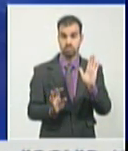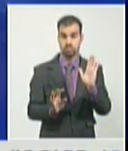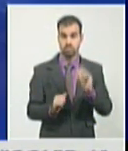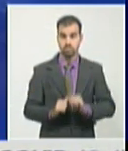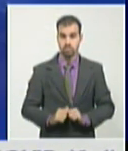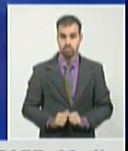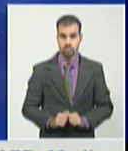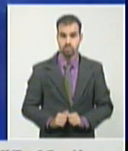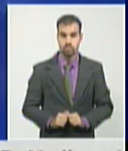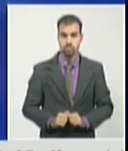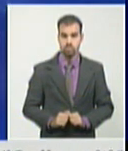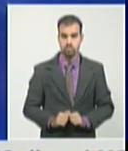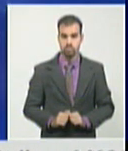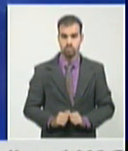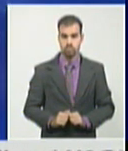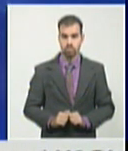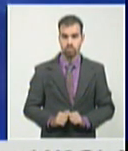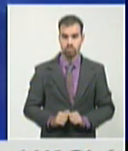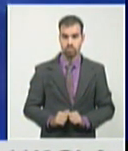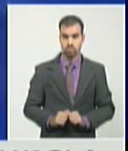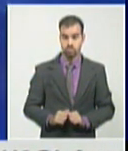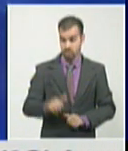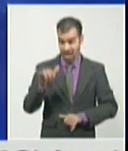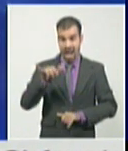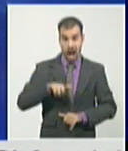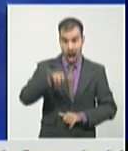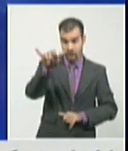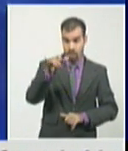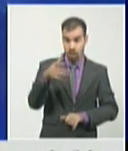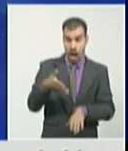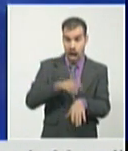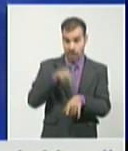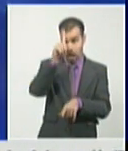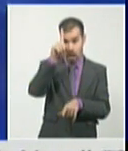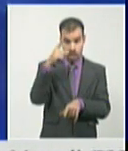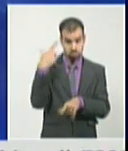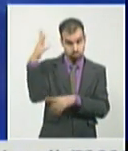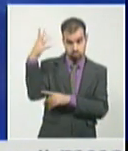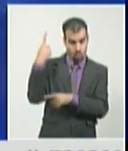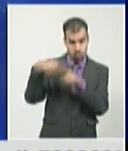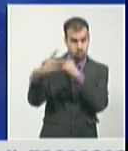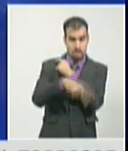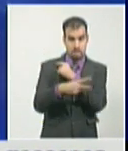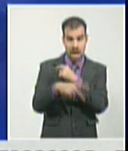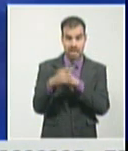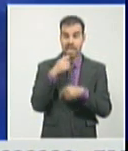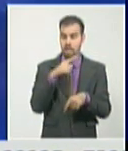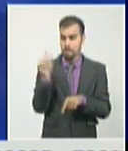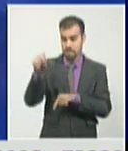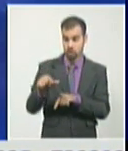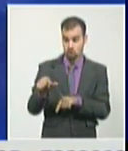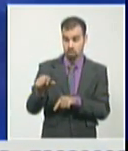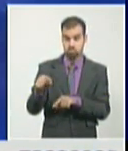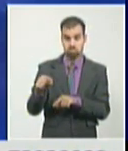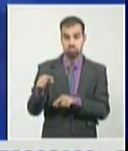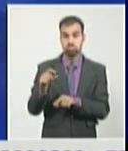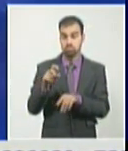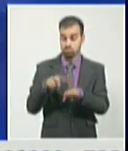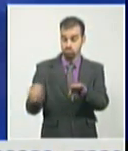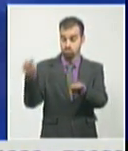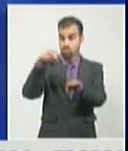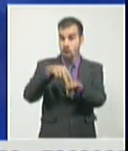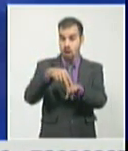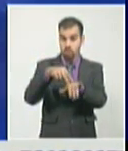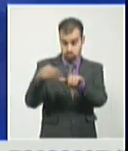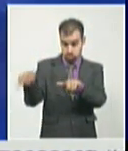lo exigen antes de montar porque si no lo hacen asumen una responsabilidad por la cual